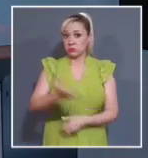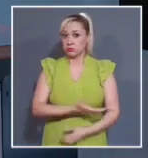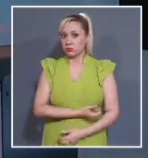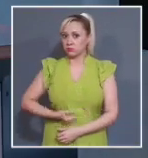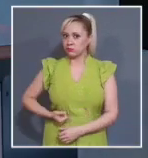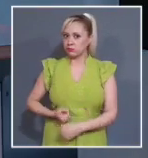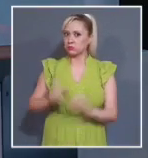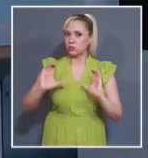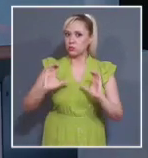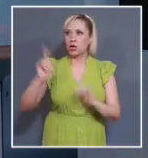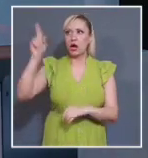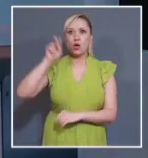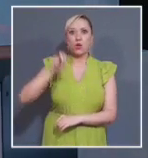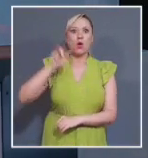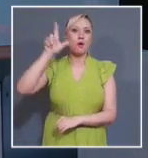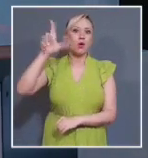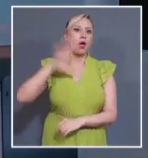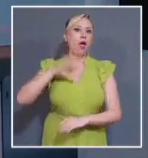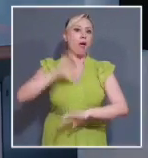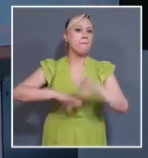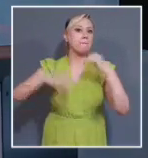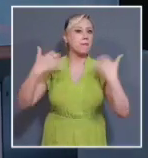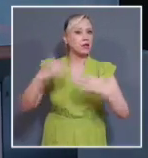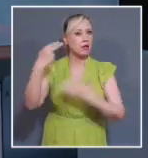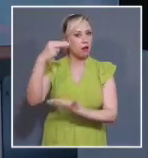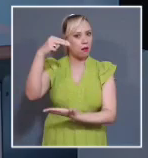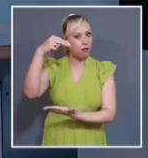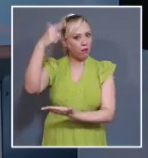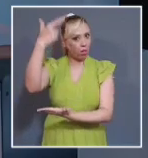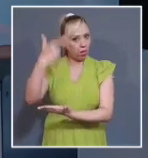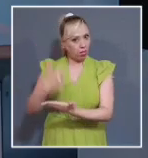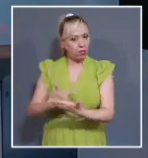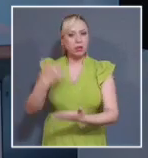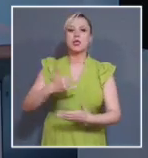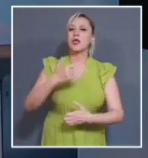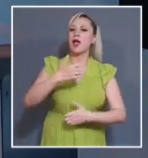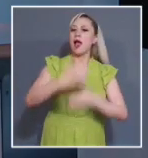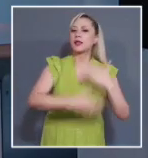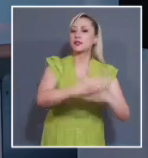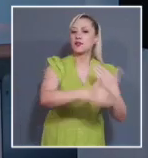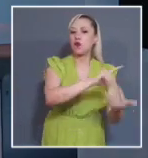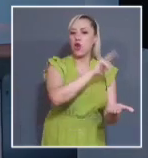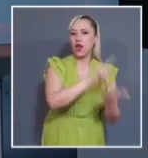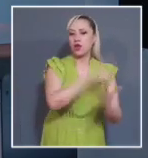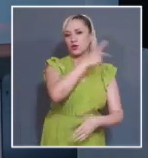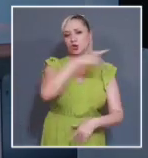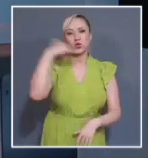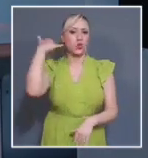Nuevo León y de archivos del Estado de Yucatán. Como siempre, muchas gracias por haber